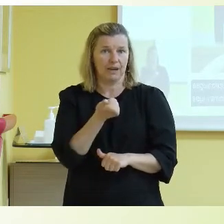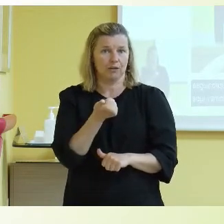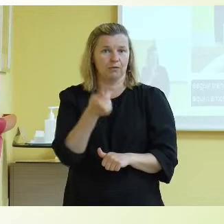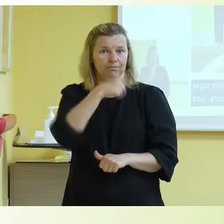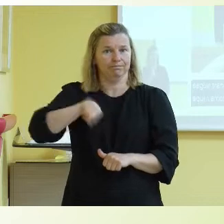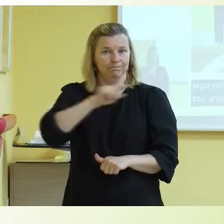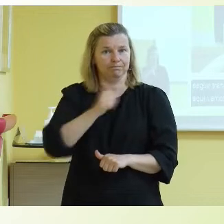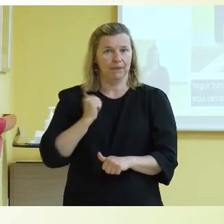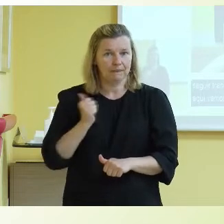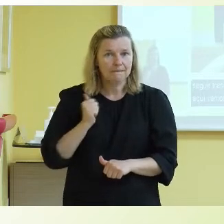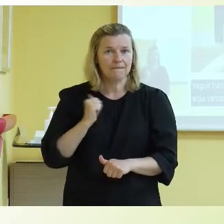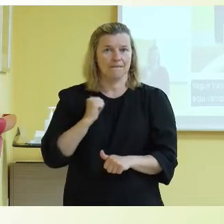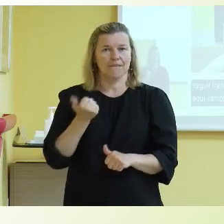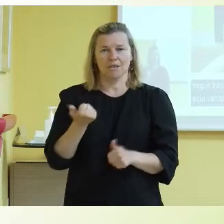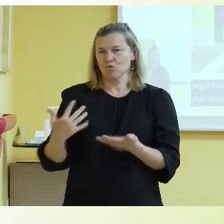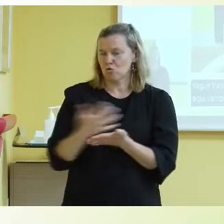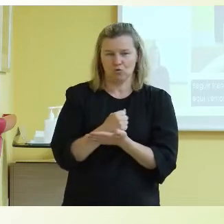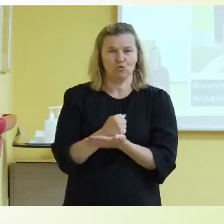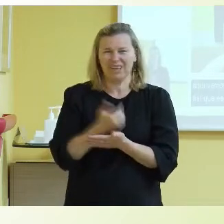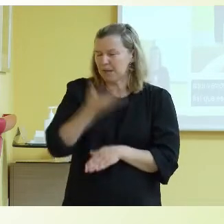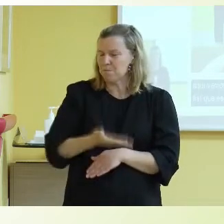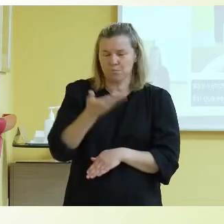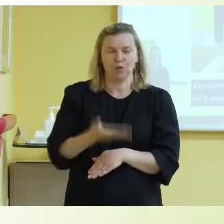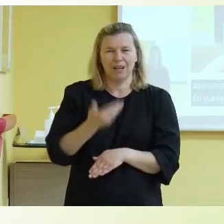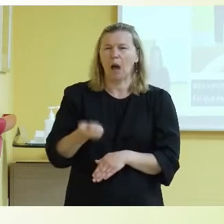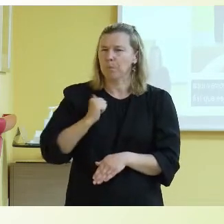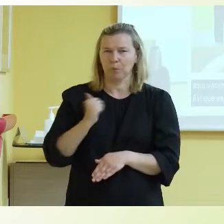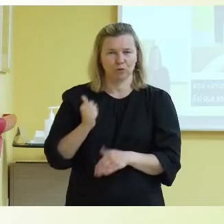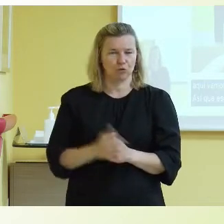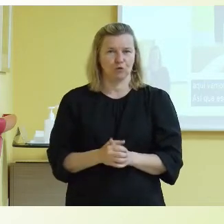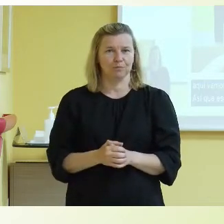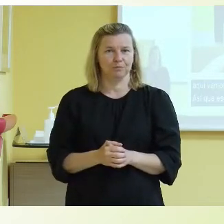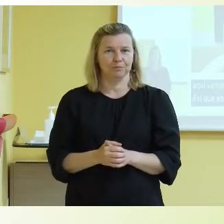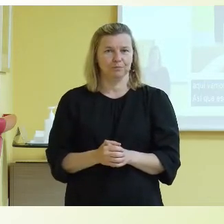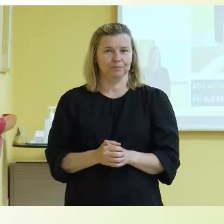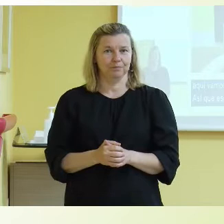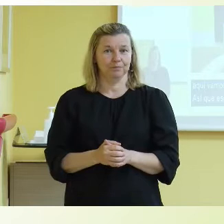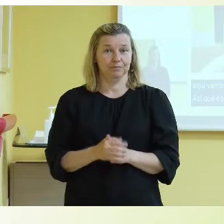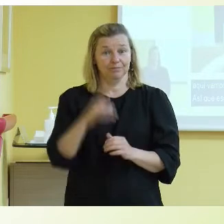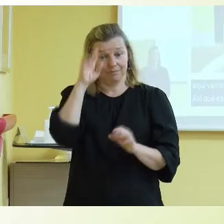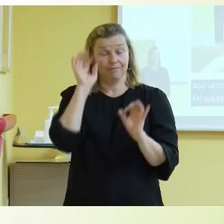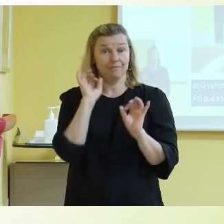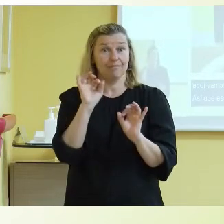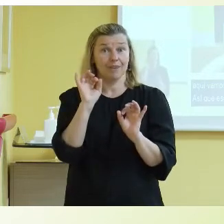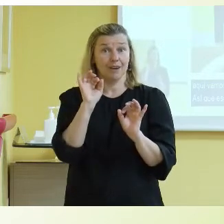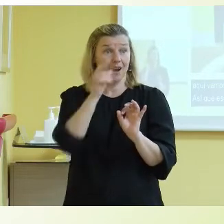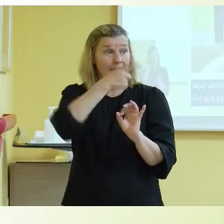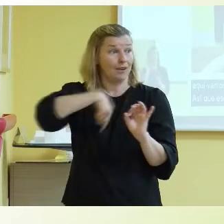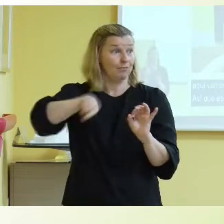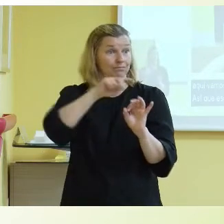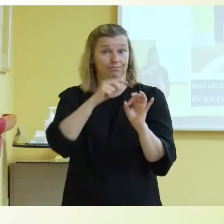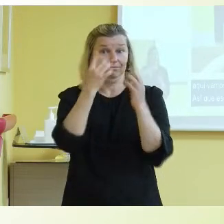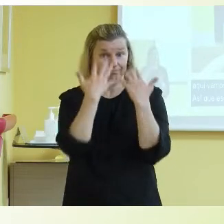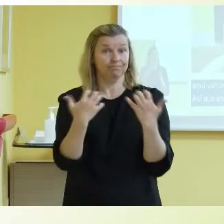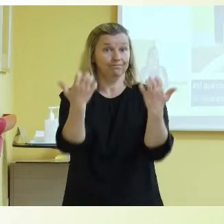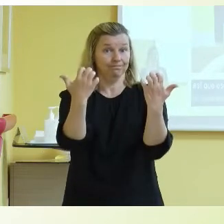que sea provechoso para todos, que eso es lo importante, provechoso. Y por supuesto también la parte de estar ahí sentados, que